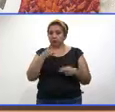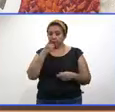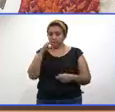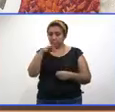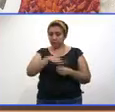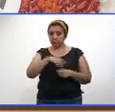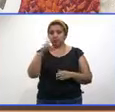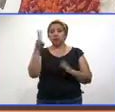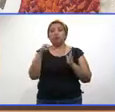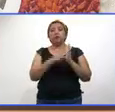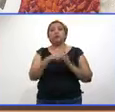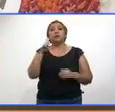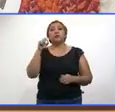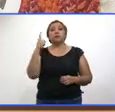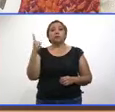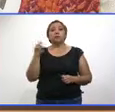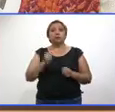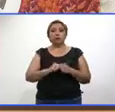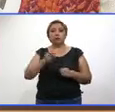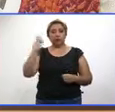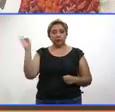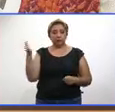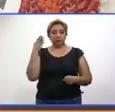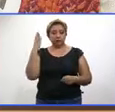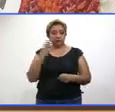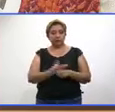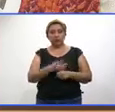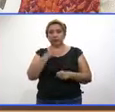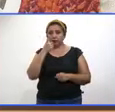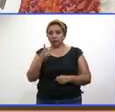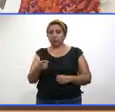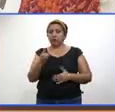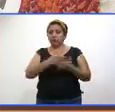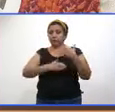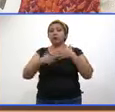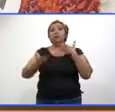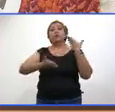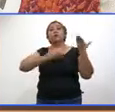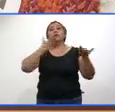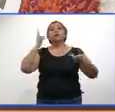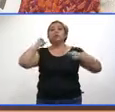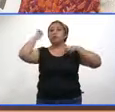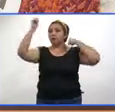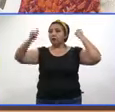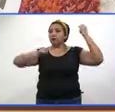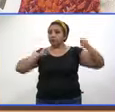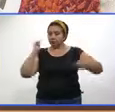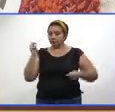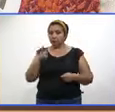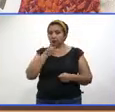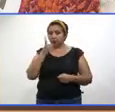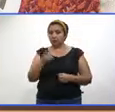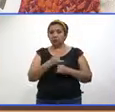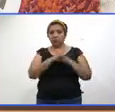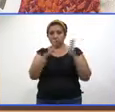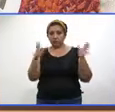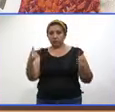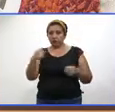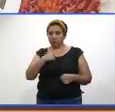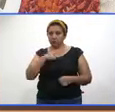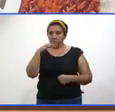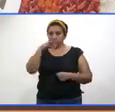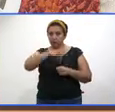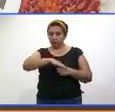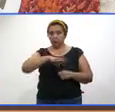elecciones 2021, la Confederación de Cámaras Nacionales de Comercio, Servicios y Turismo lanzó la campaña Yo